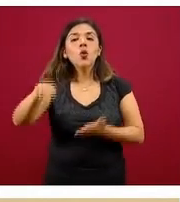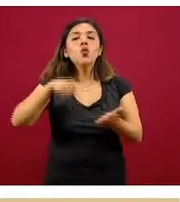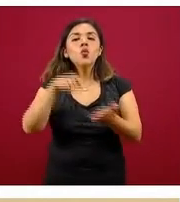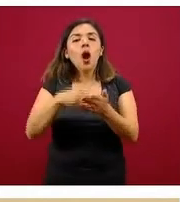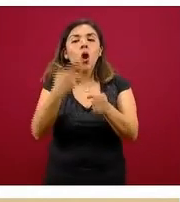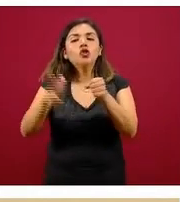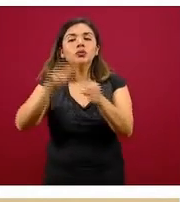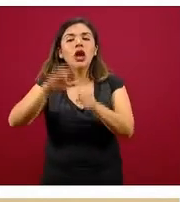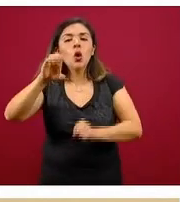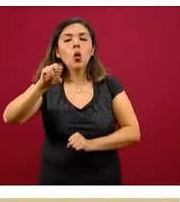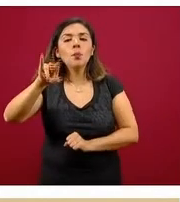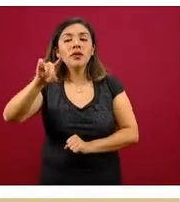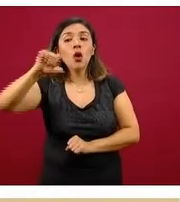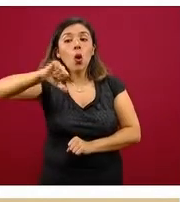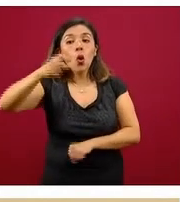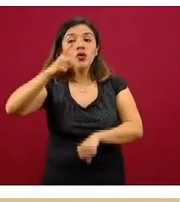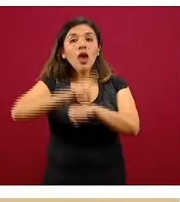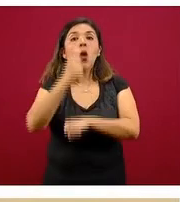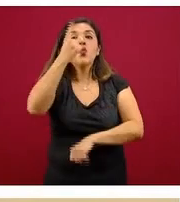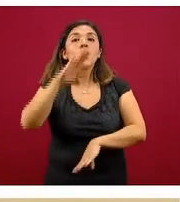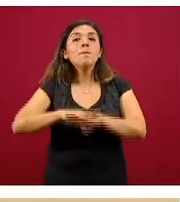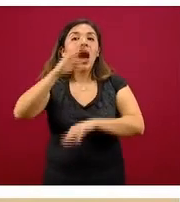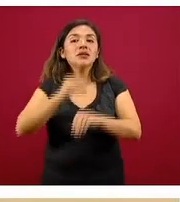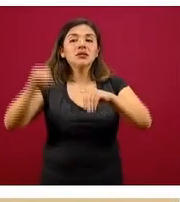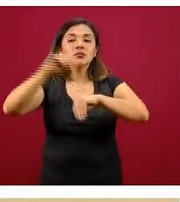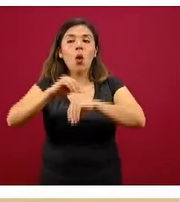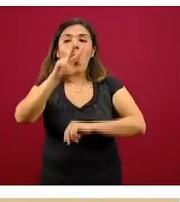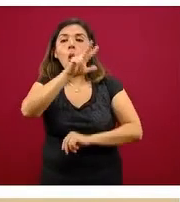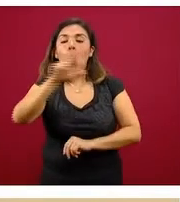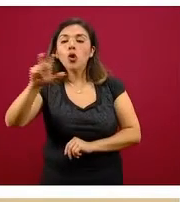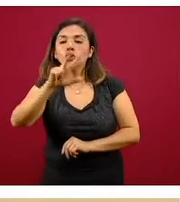unidades COVID. El día de hoy se suma una unidad más, son